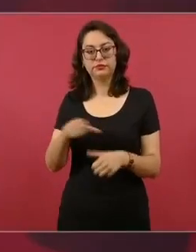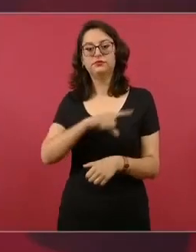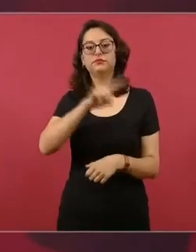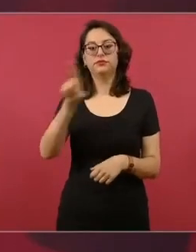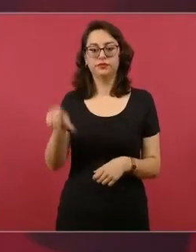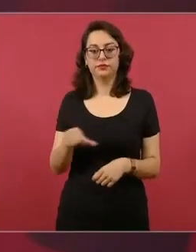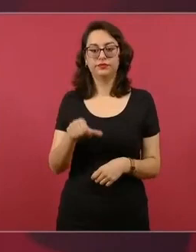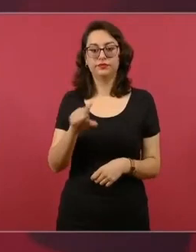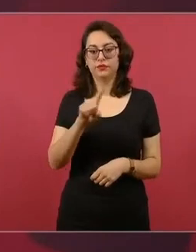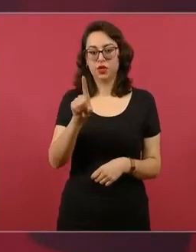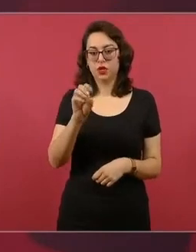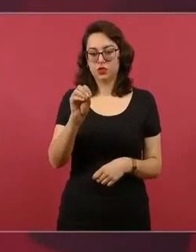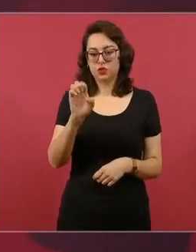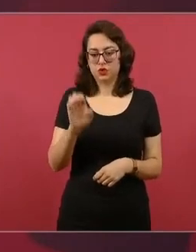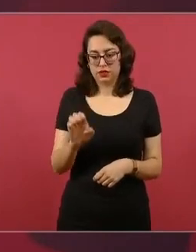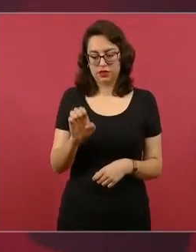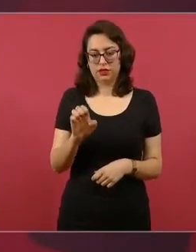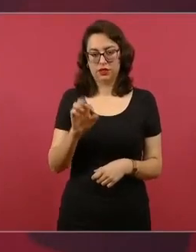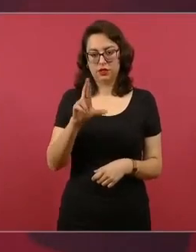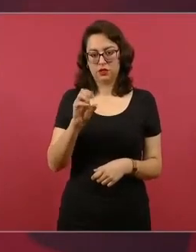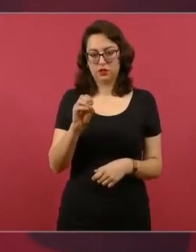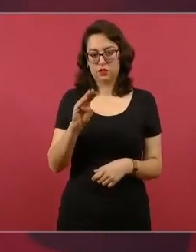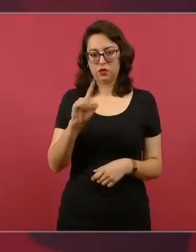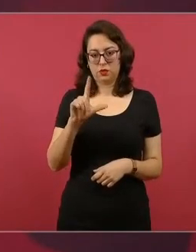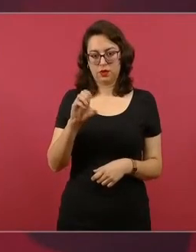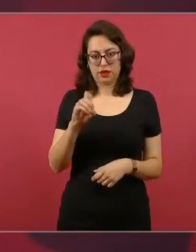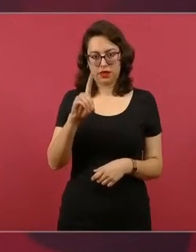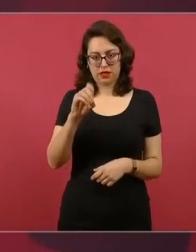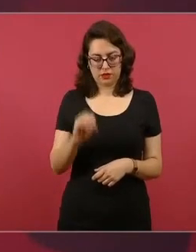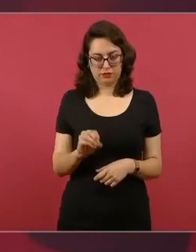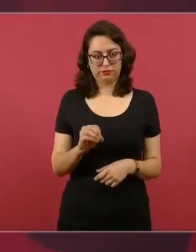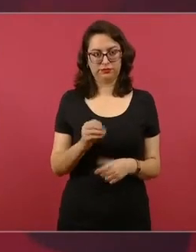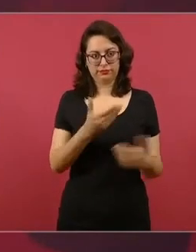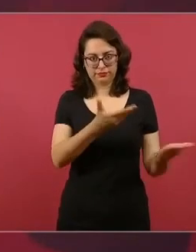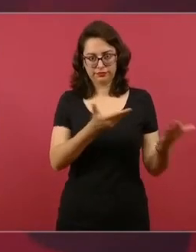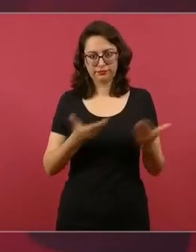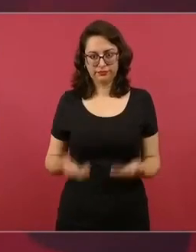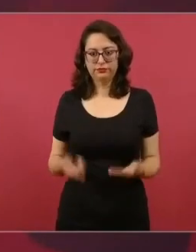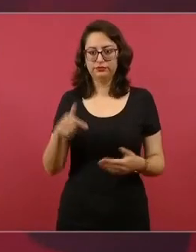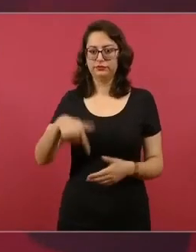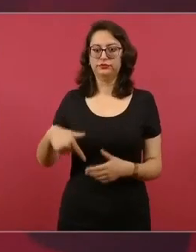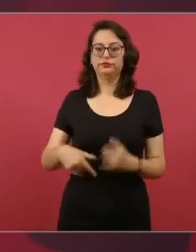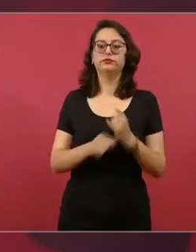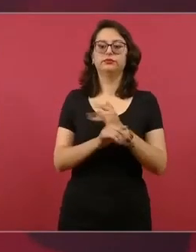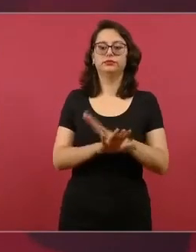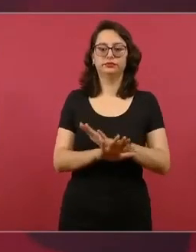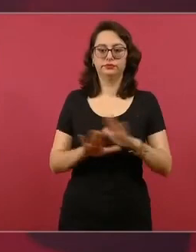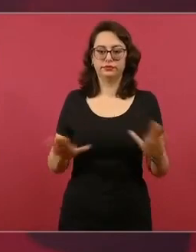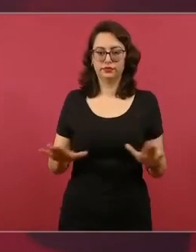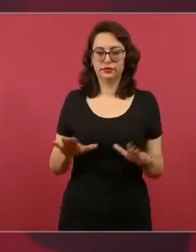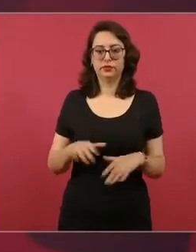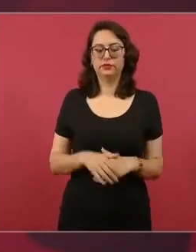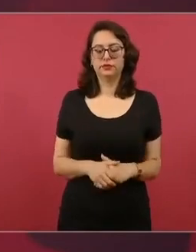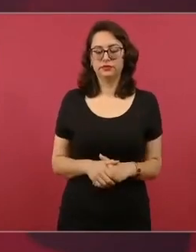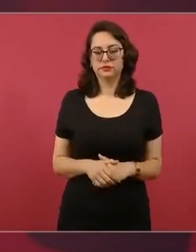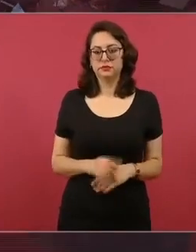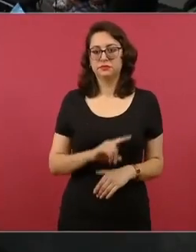Zoé Robledo que nos informe y que le informe a la señora y a